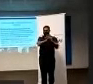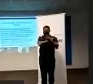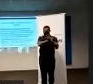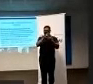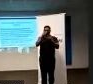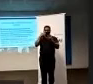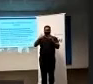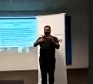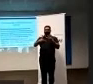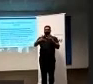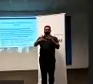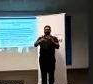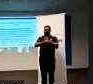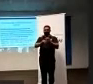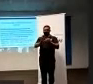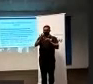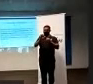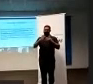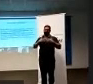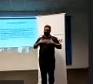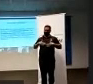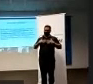inmunosupresor. Siguiente.